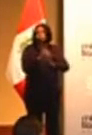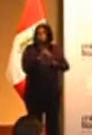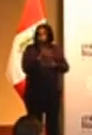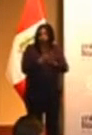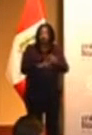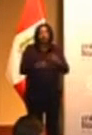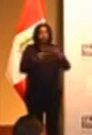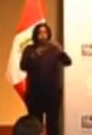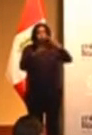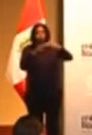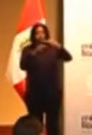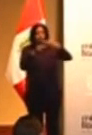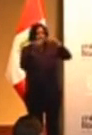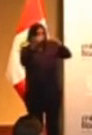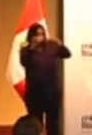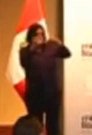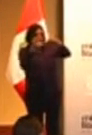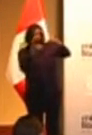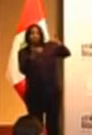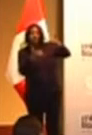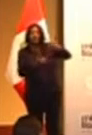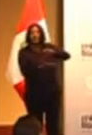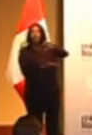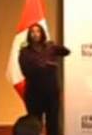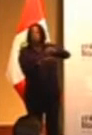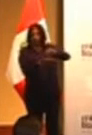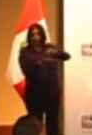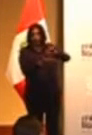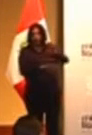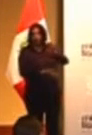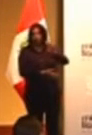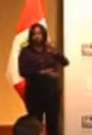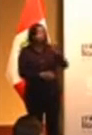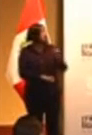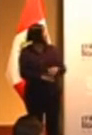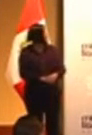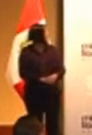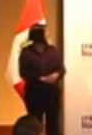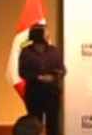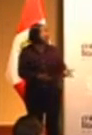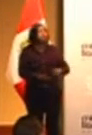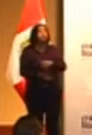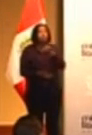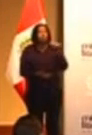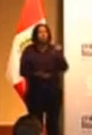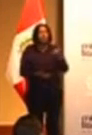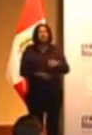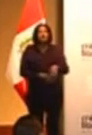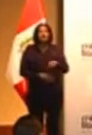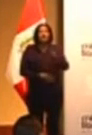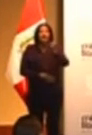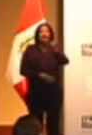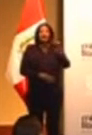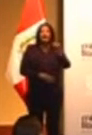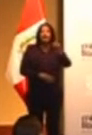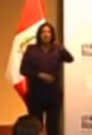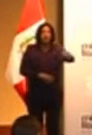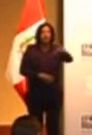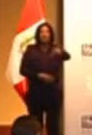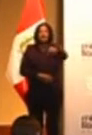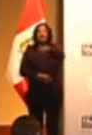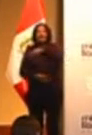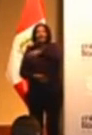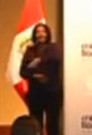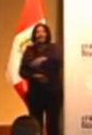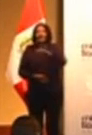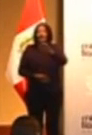tenemos una relación de los parques que están dentro de lo priorizado. Y otra vez, 30 islas ecológicas